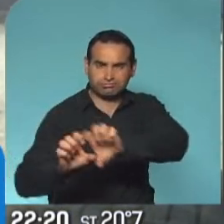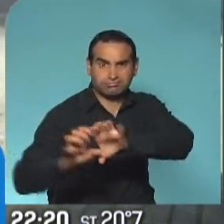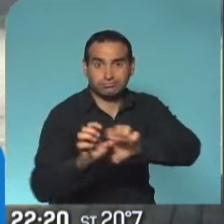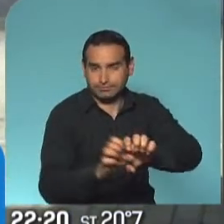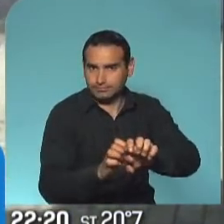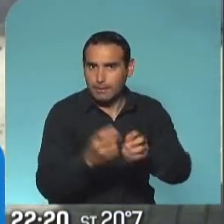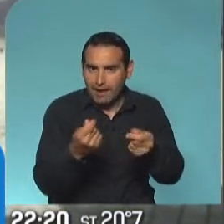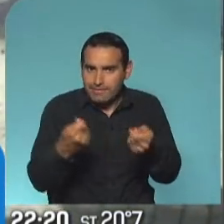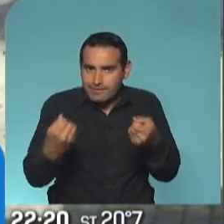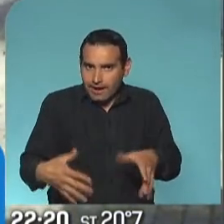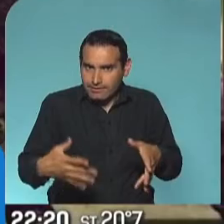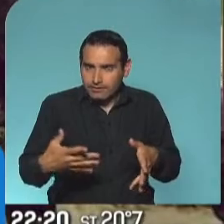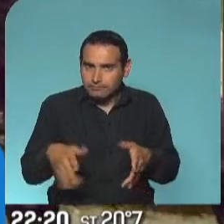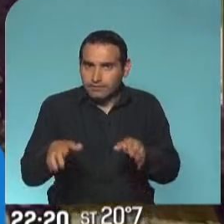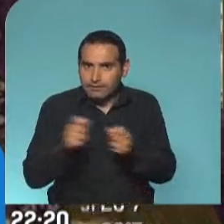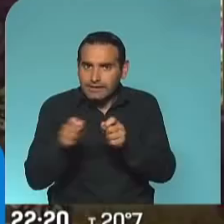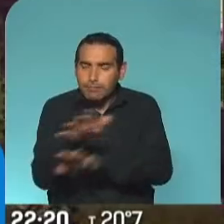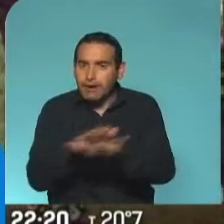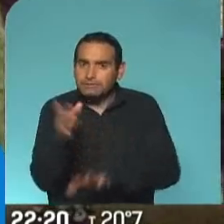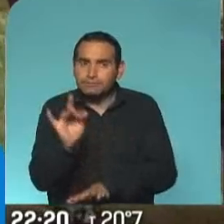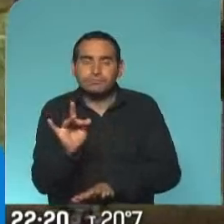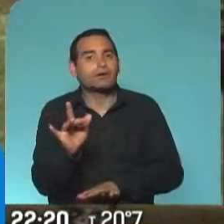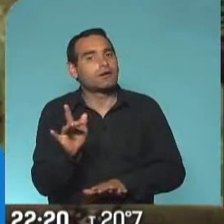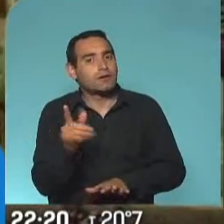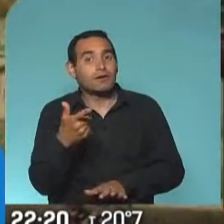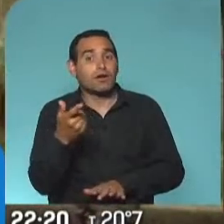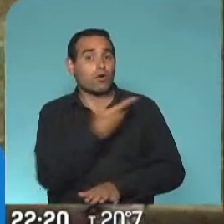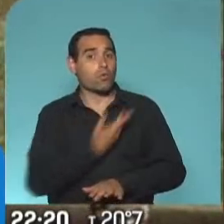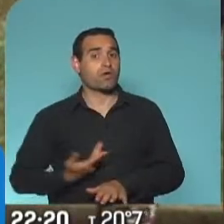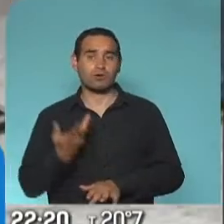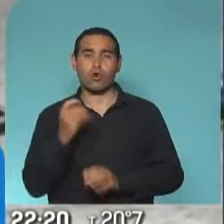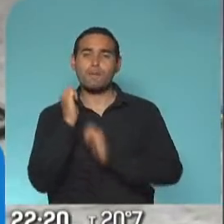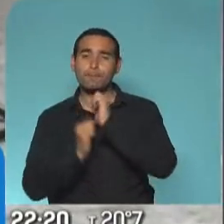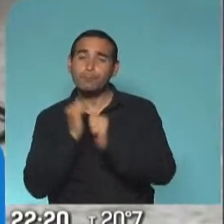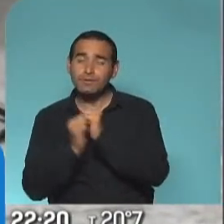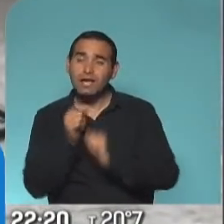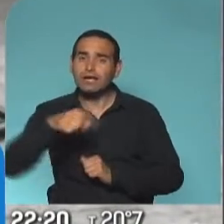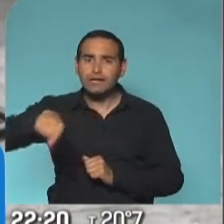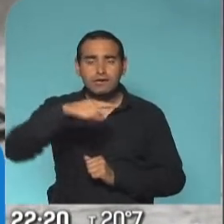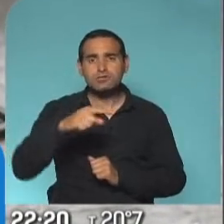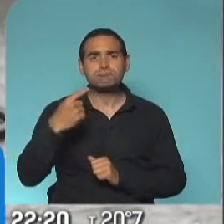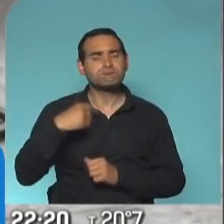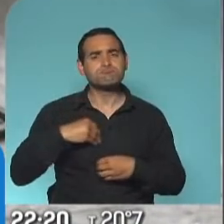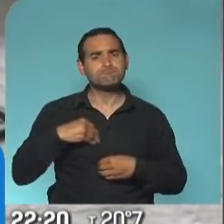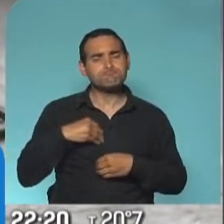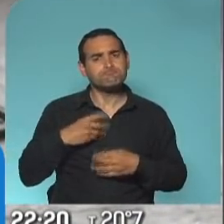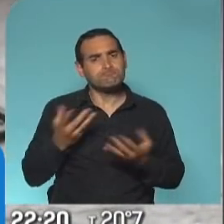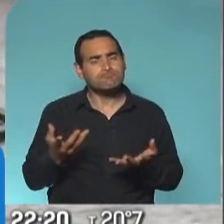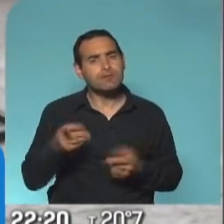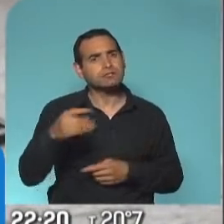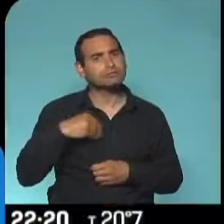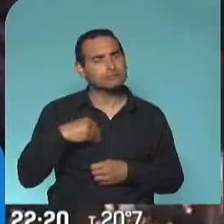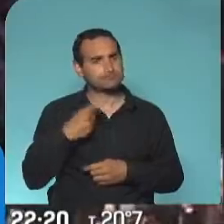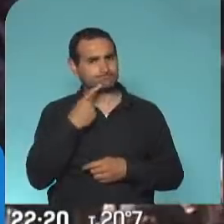un costo. Claramente la clase dirigente empresaria es la que se siente también de alguna